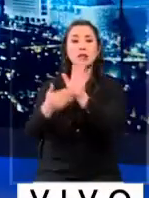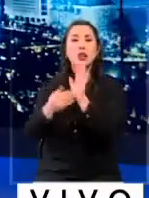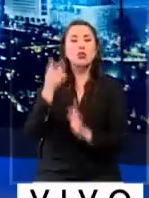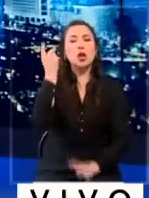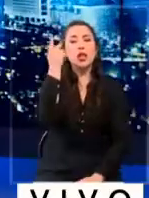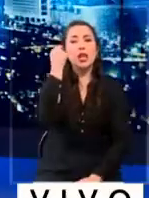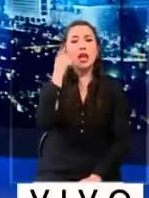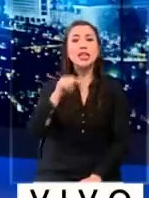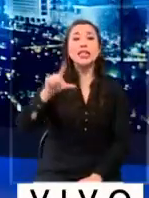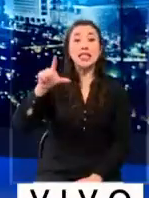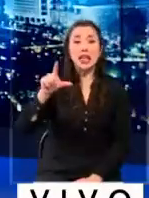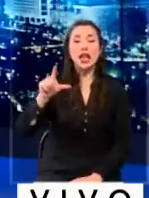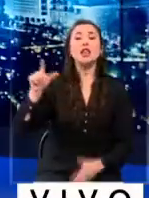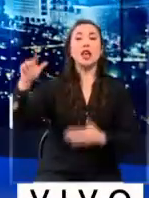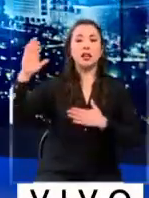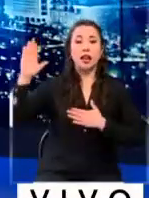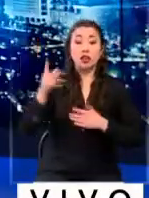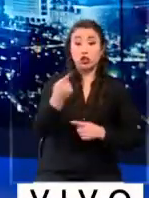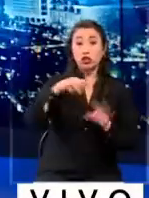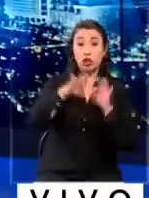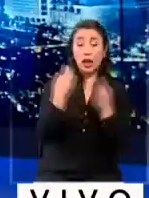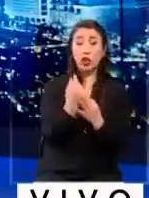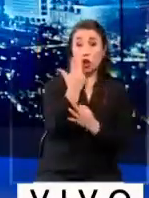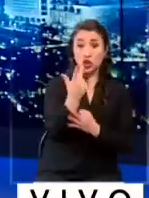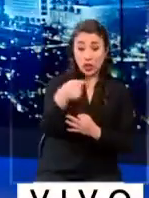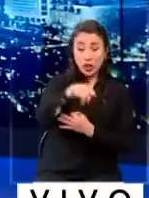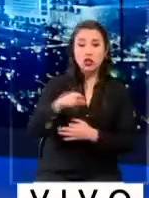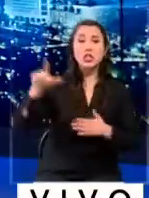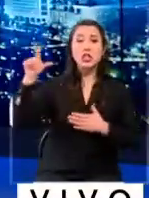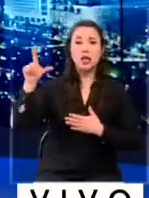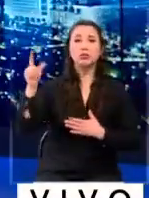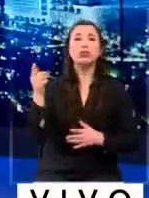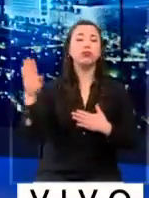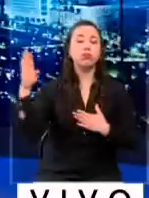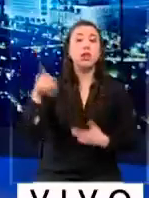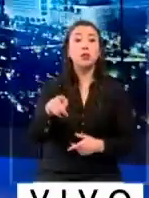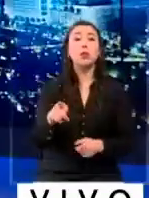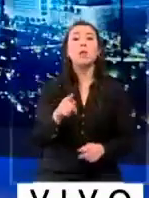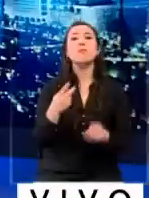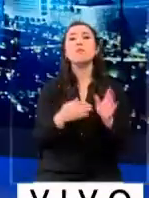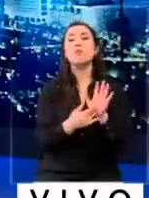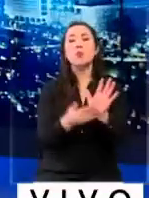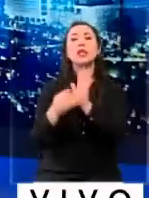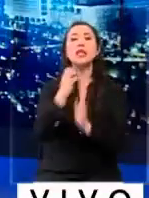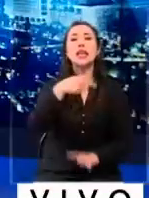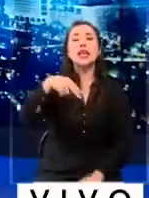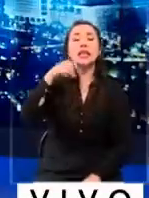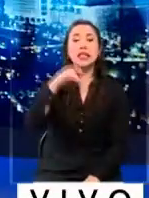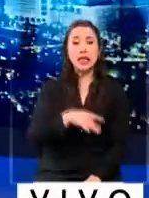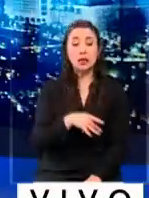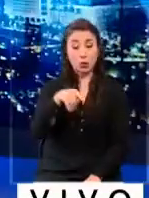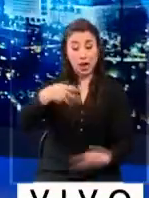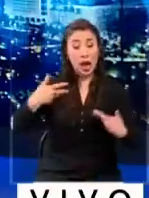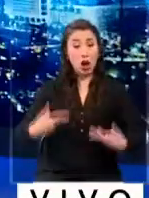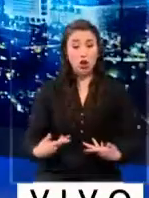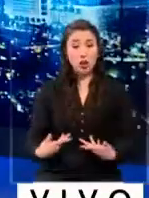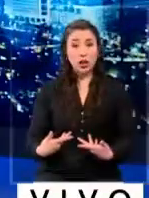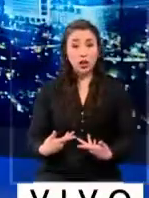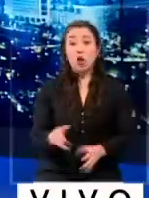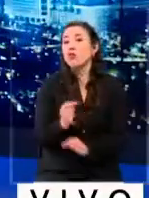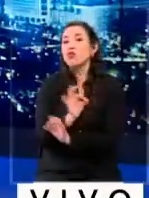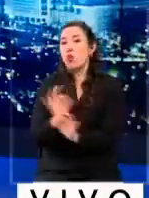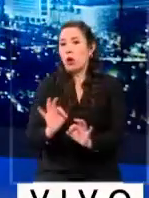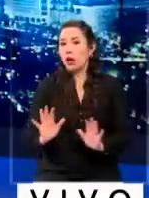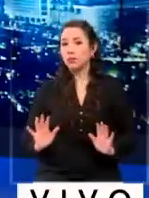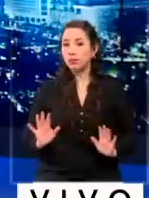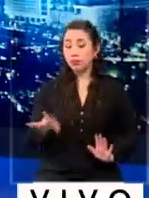siete de los ocho candidatos presidenciales en un foro que transmitirá cnn chile porque es ahora o nunca